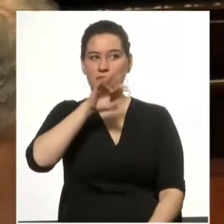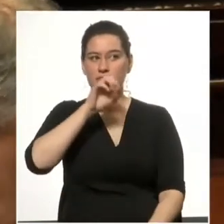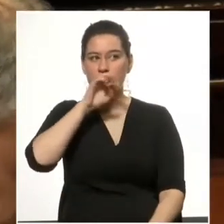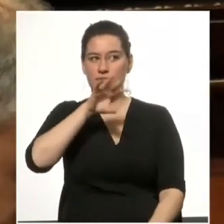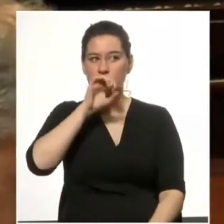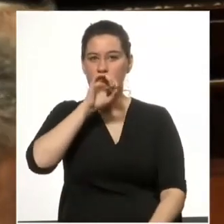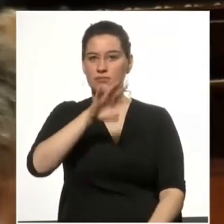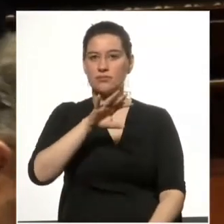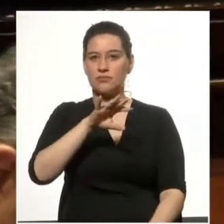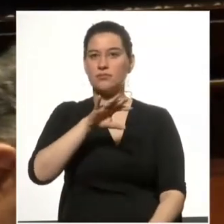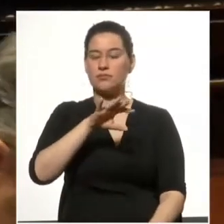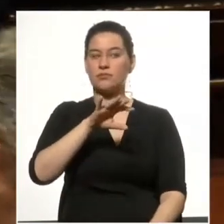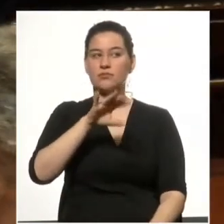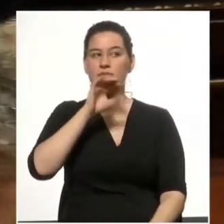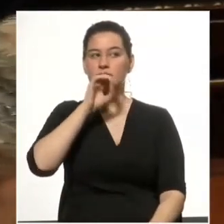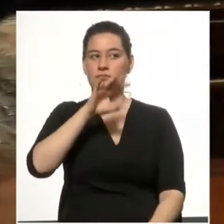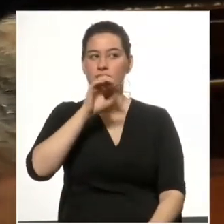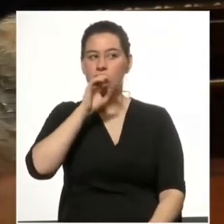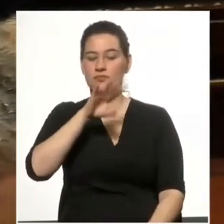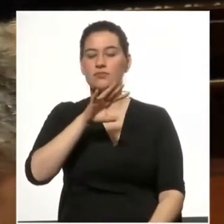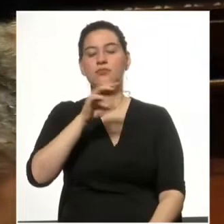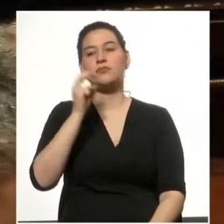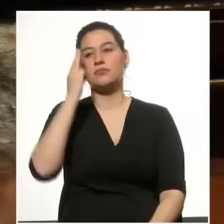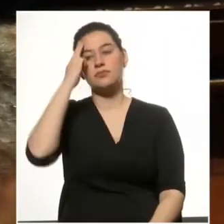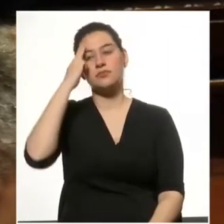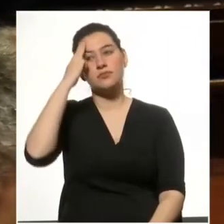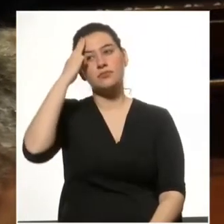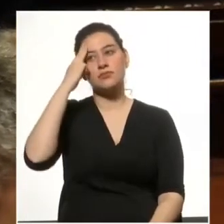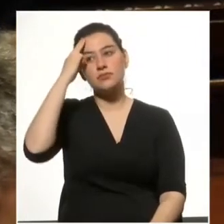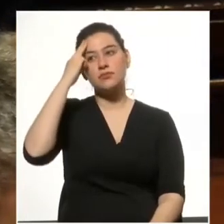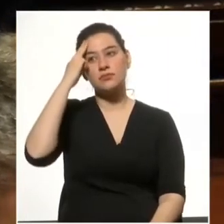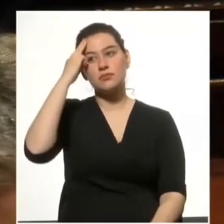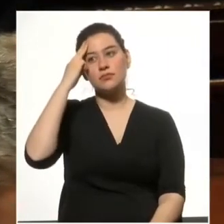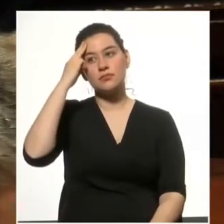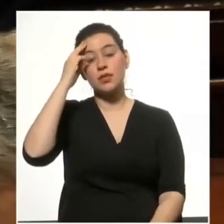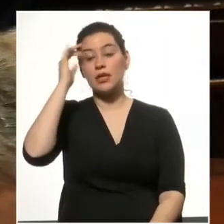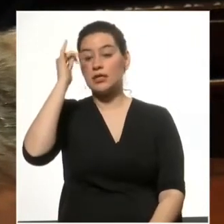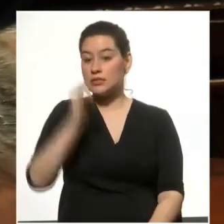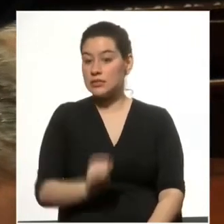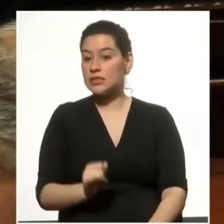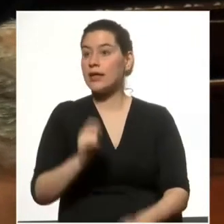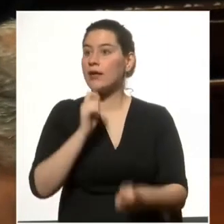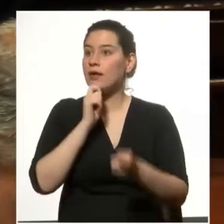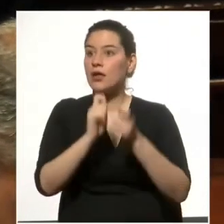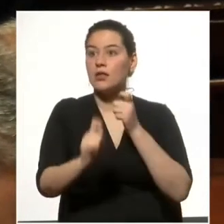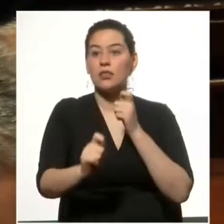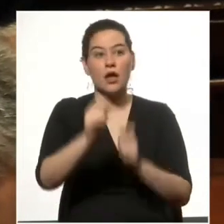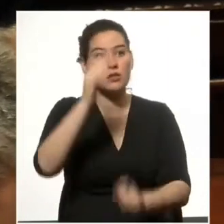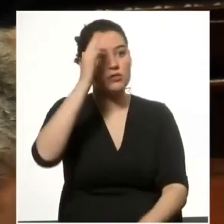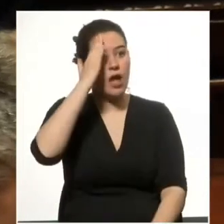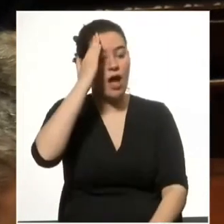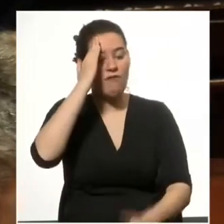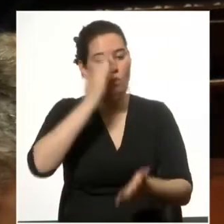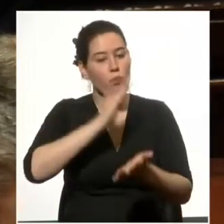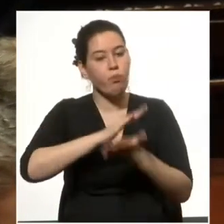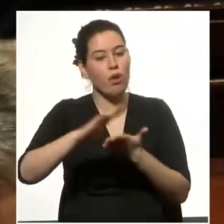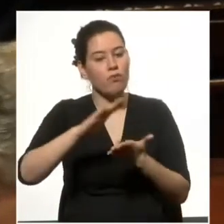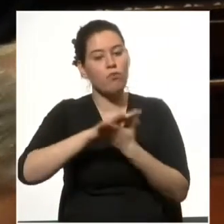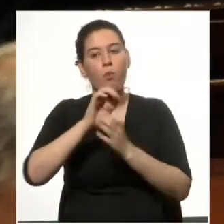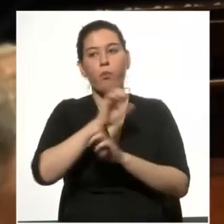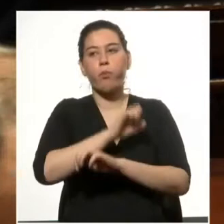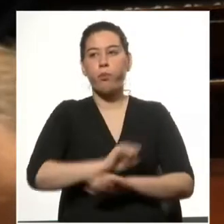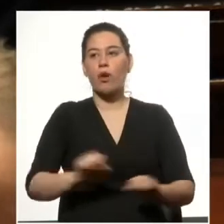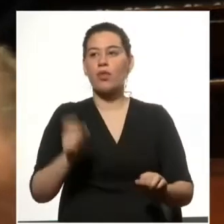por el general Manini Ríos a algunos fallos judiciales, si la prensa se enteraba y las publicaba, podrían afectar